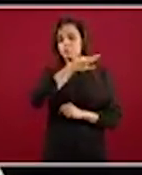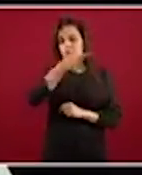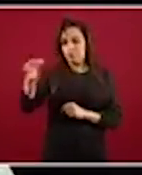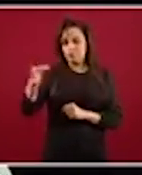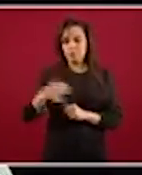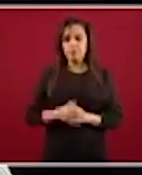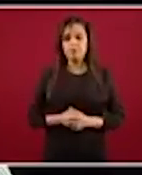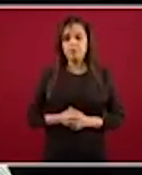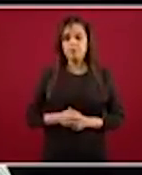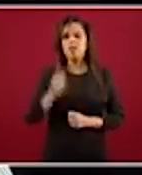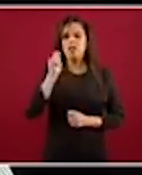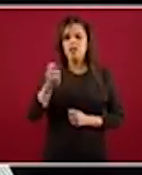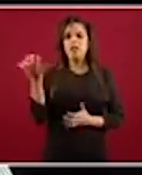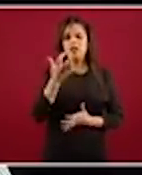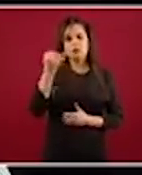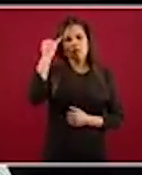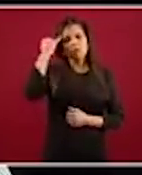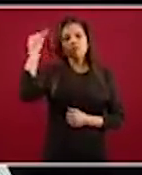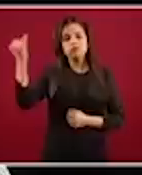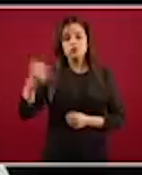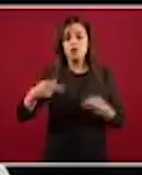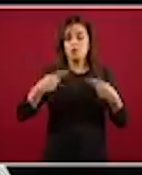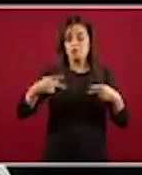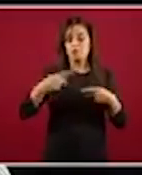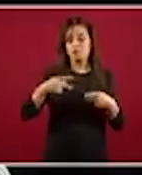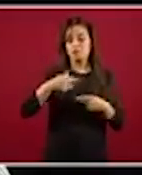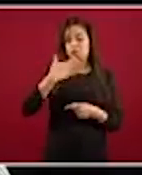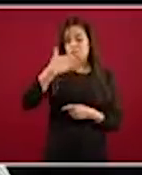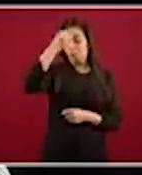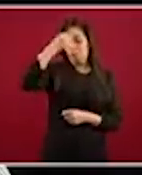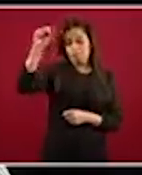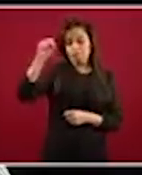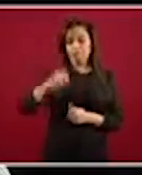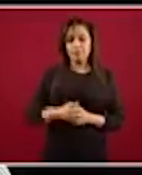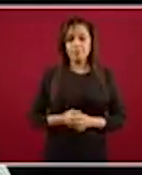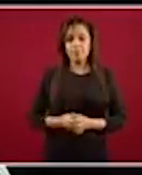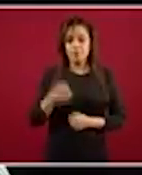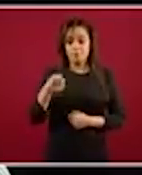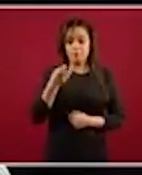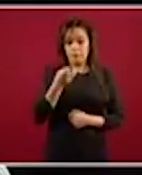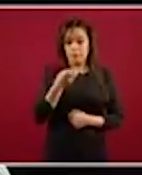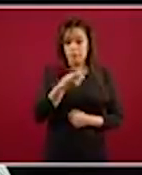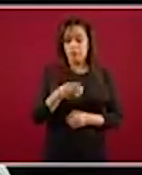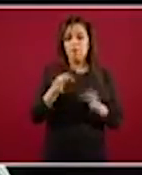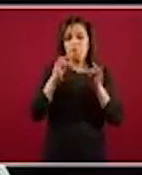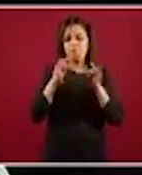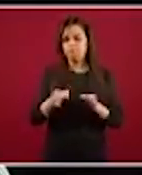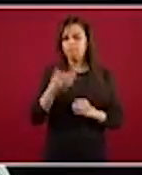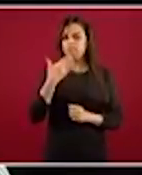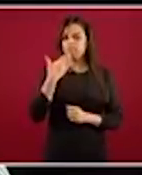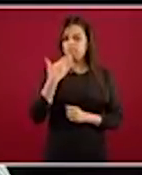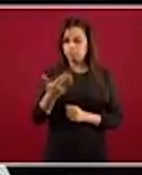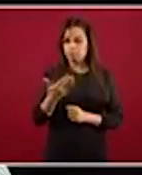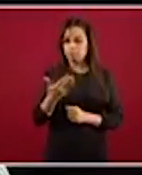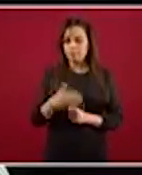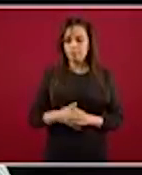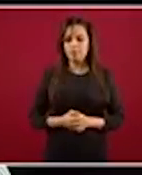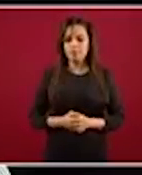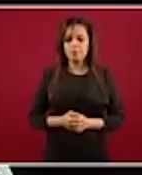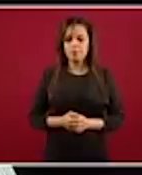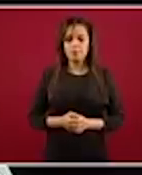diseñadas por un grupo de especialistas. Estas medidas han sido correctas, pertinentes y han